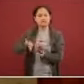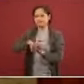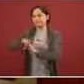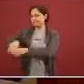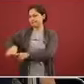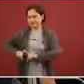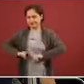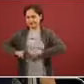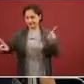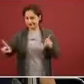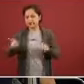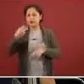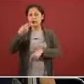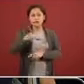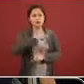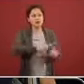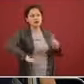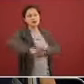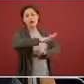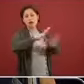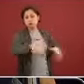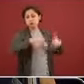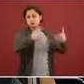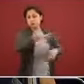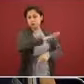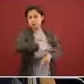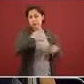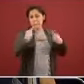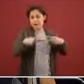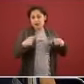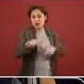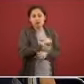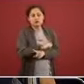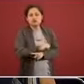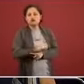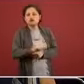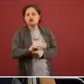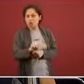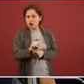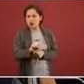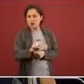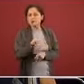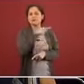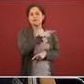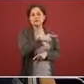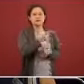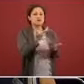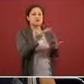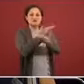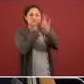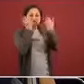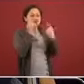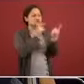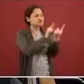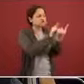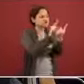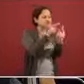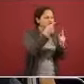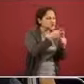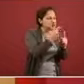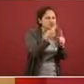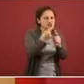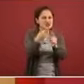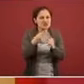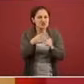centinela. Pero en los casos leves, que son la gran mayoría, sí, como no son medibles de manera directa, sí hacemos